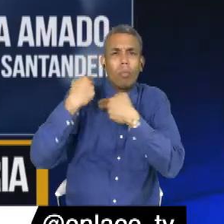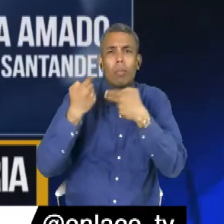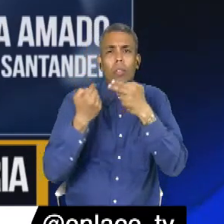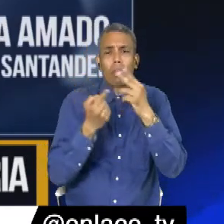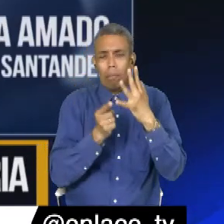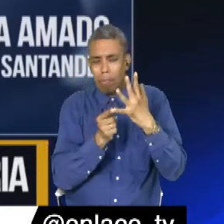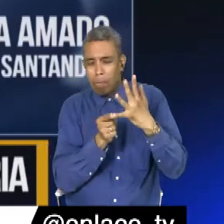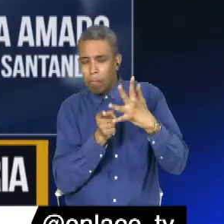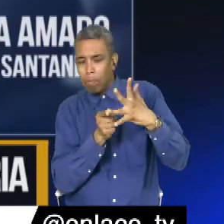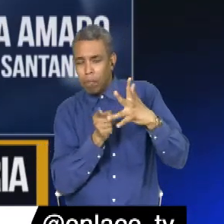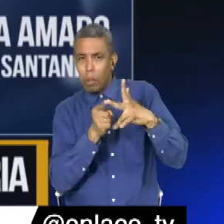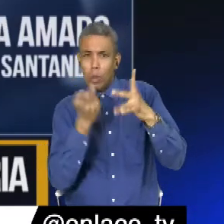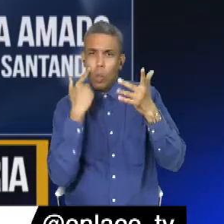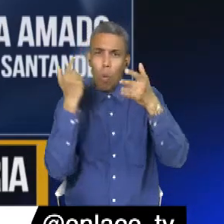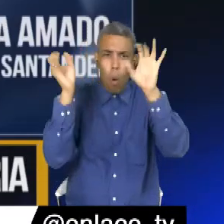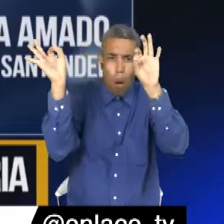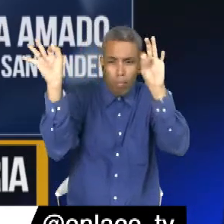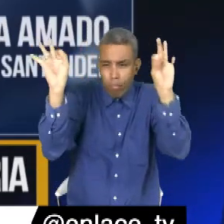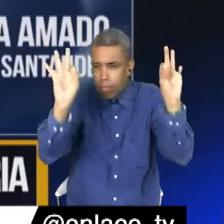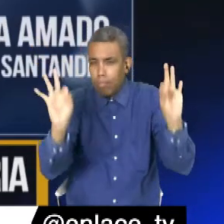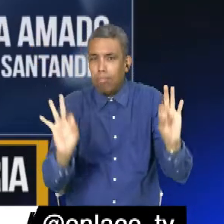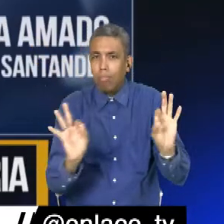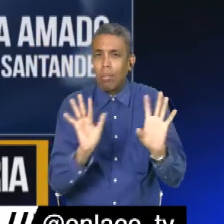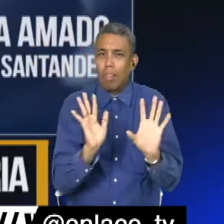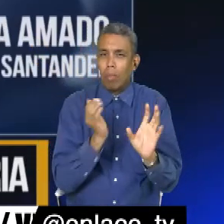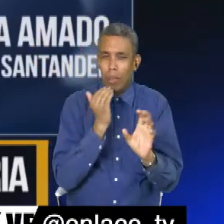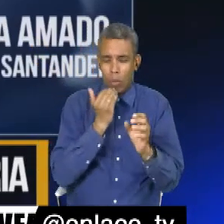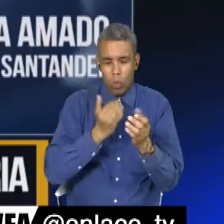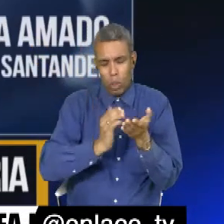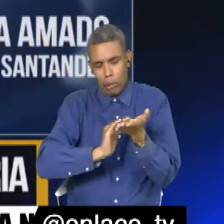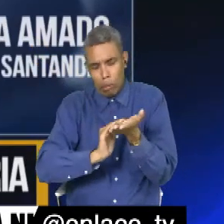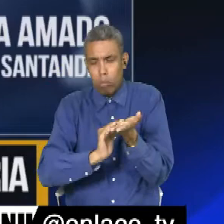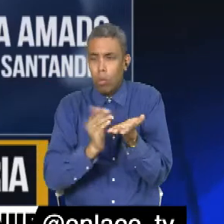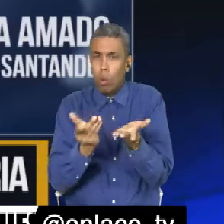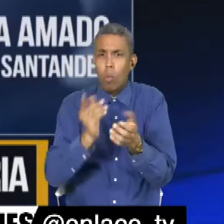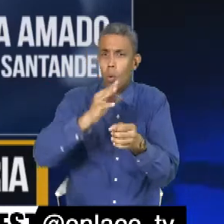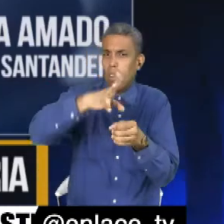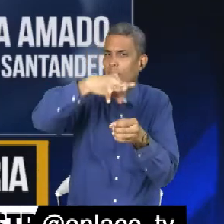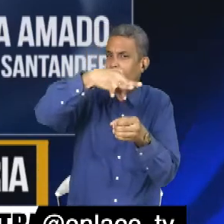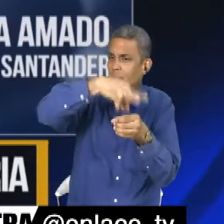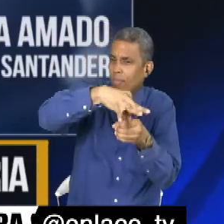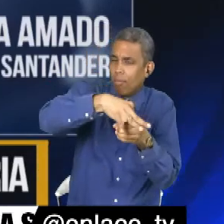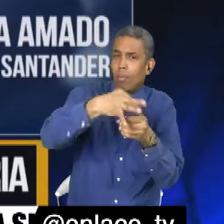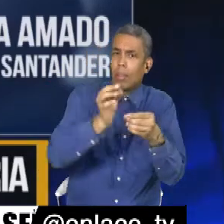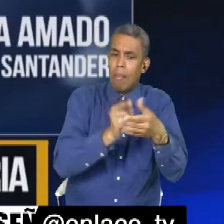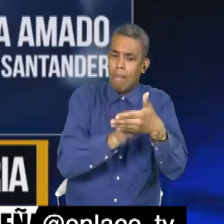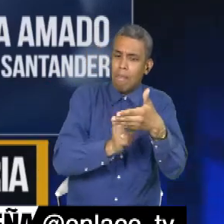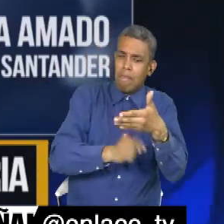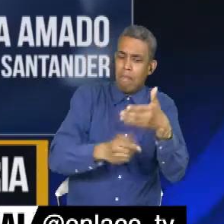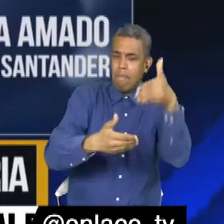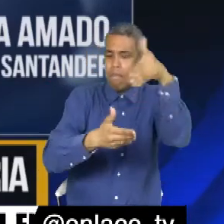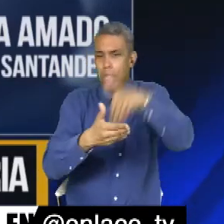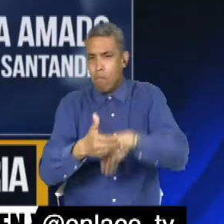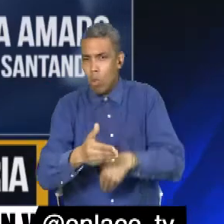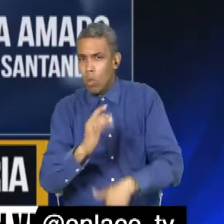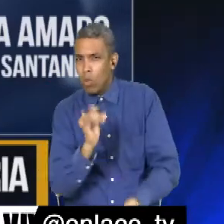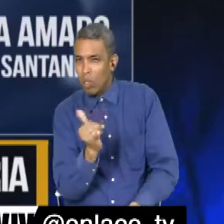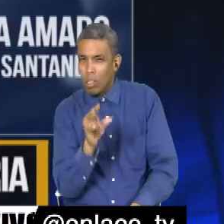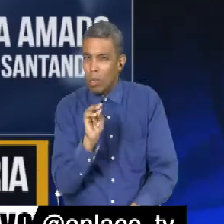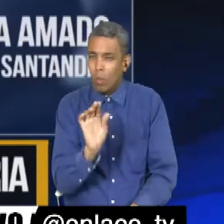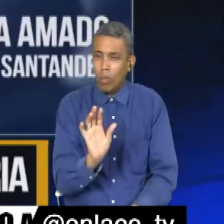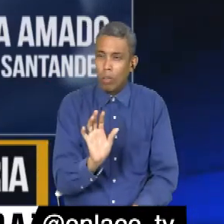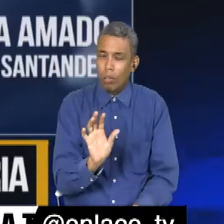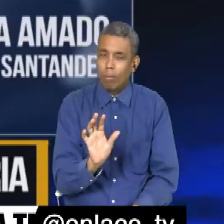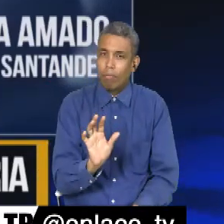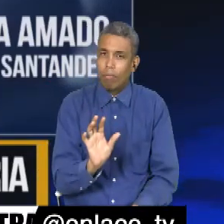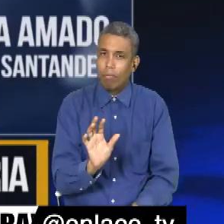deben tener en cuenta cuando usted firma frente a la posible participación para una revocatoria. Esos ya son temas más